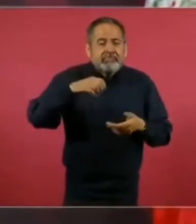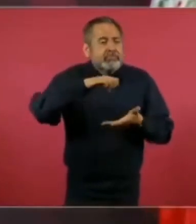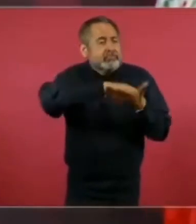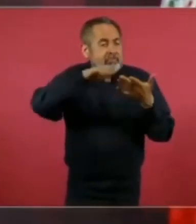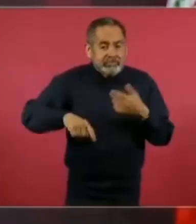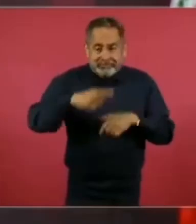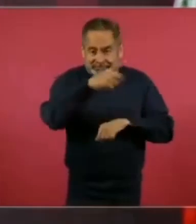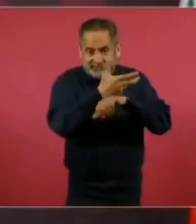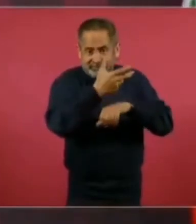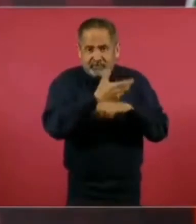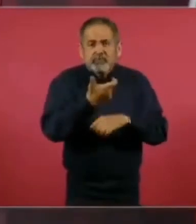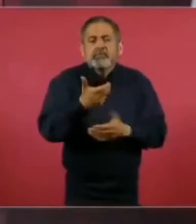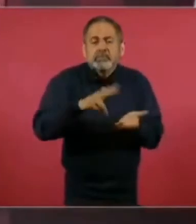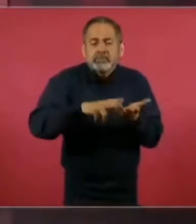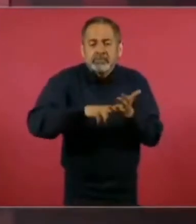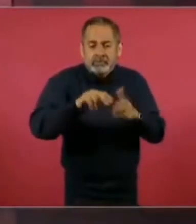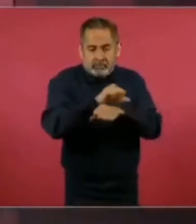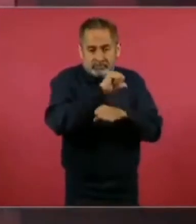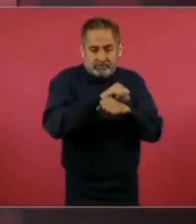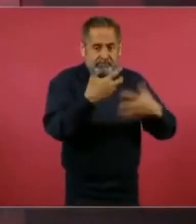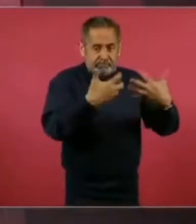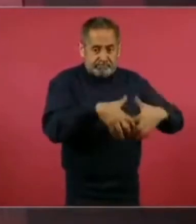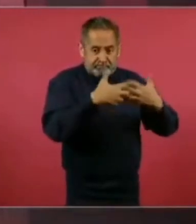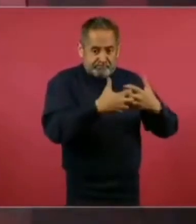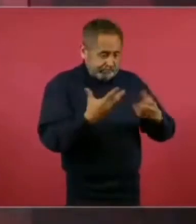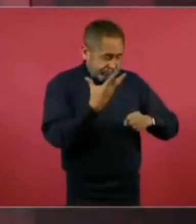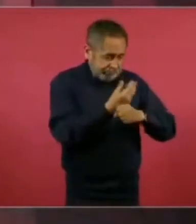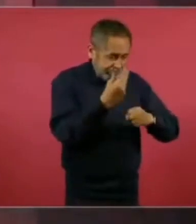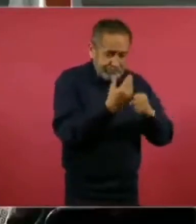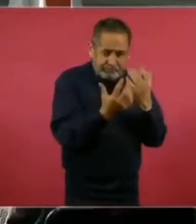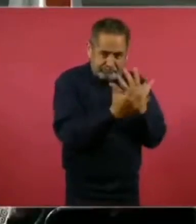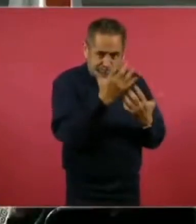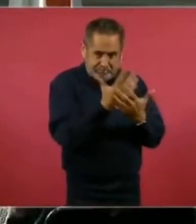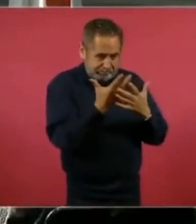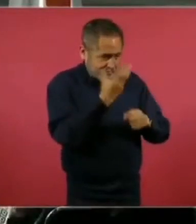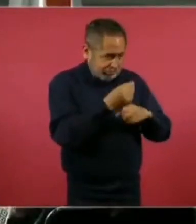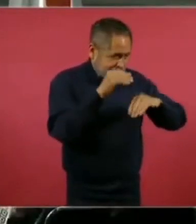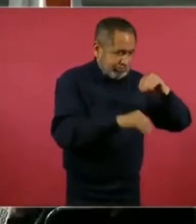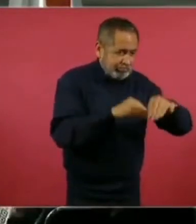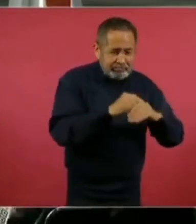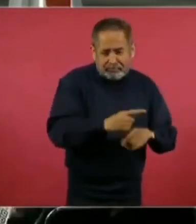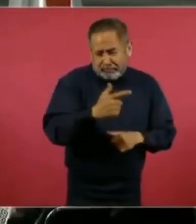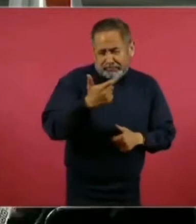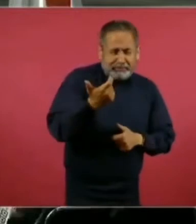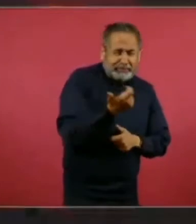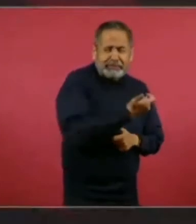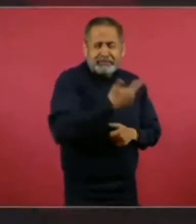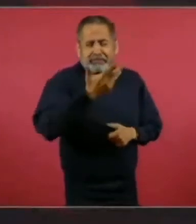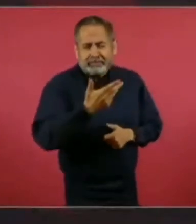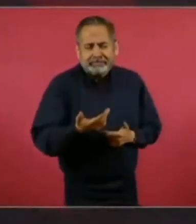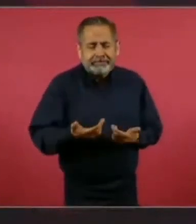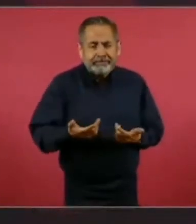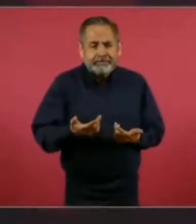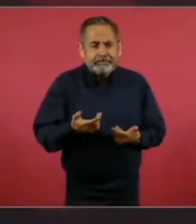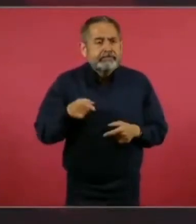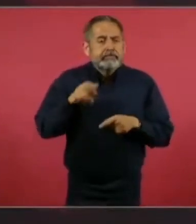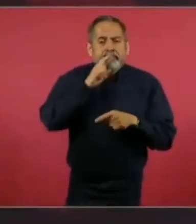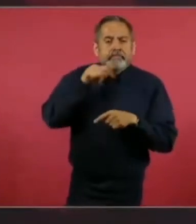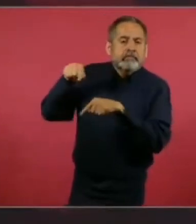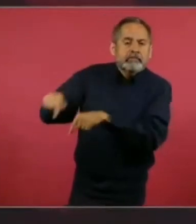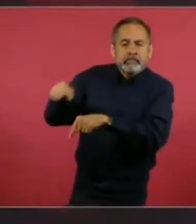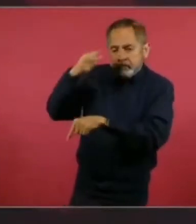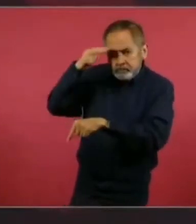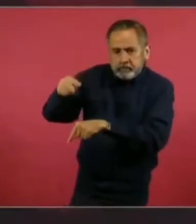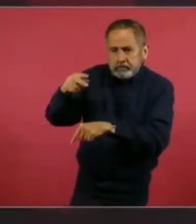automóviles en Estados Unidos, se incrementarían muchísimo de precio,